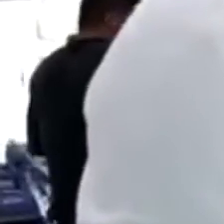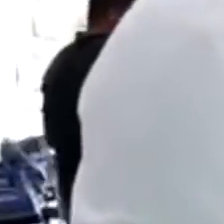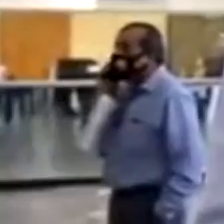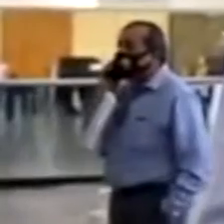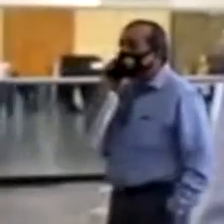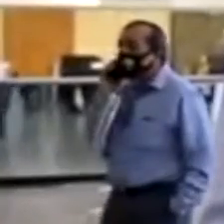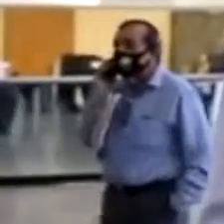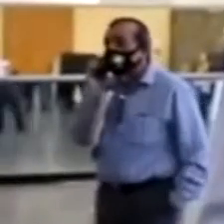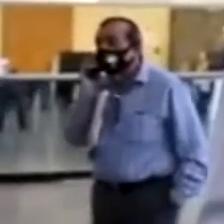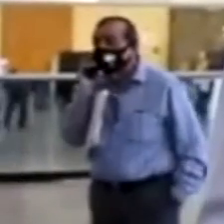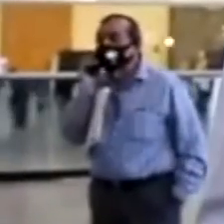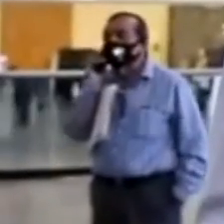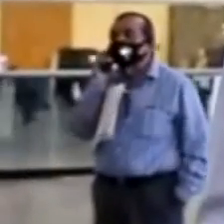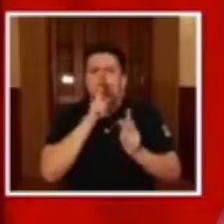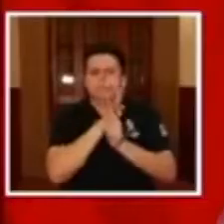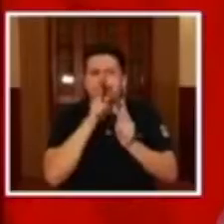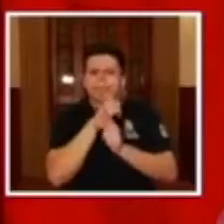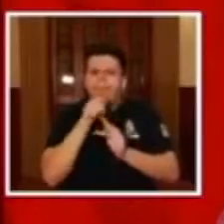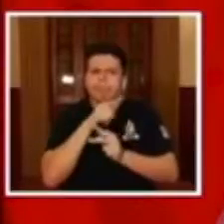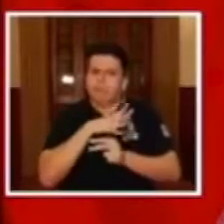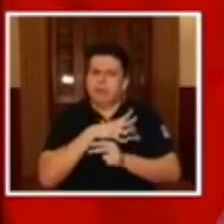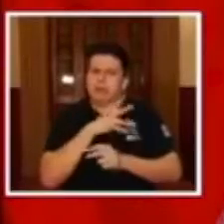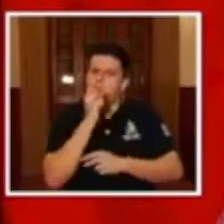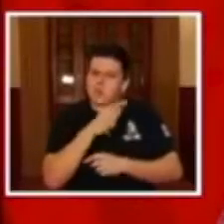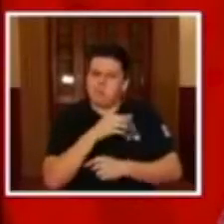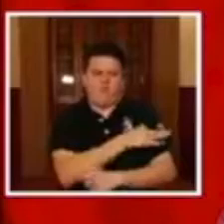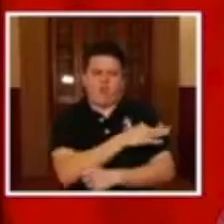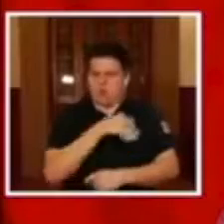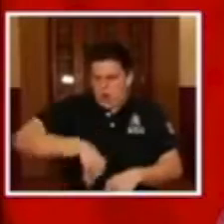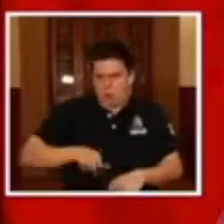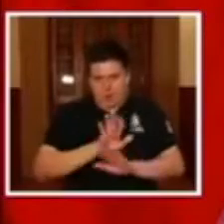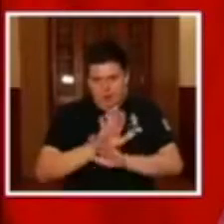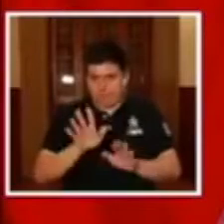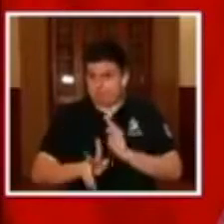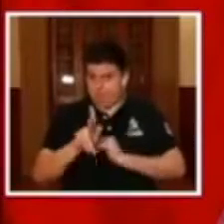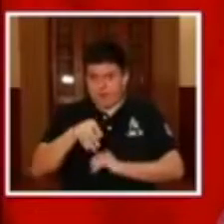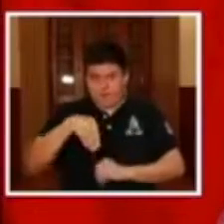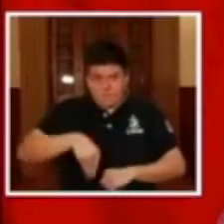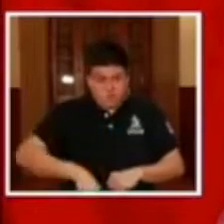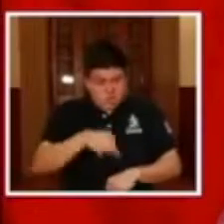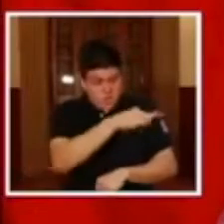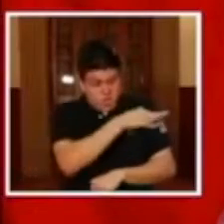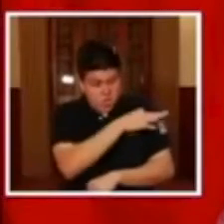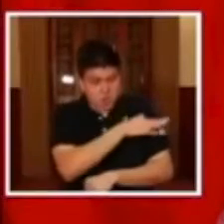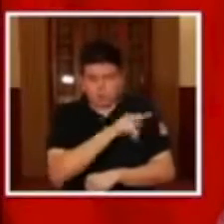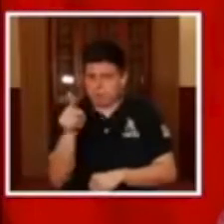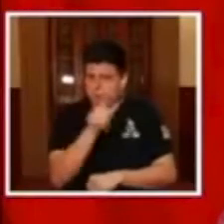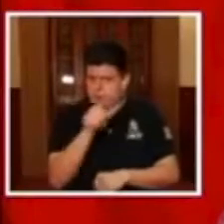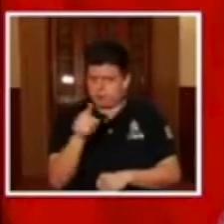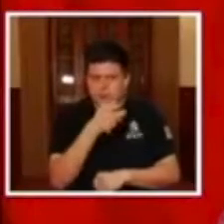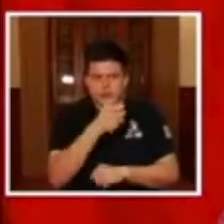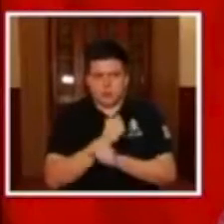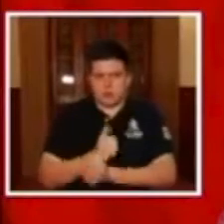durante la temporada invernal y la vacuna no produce influenza la vacuna de la influenza previene contra